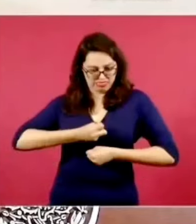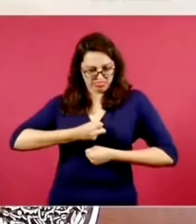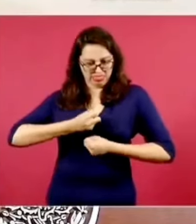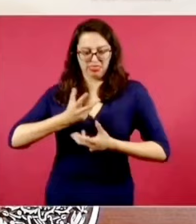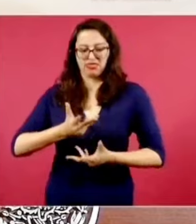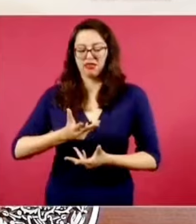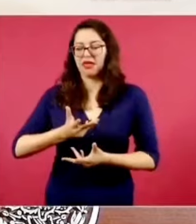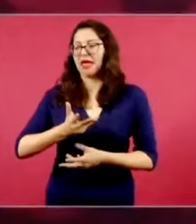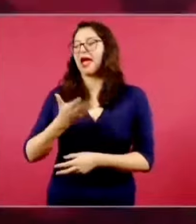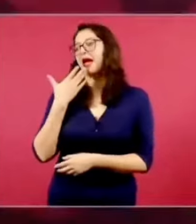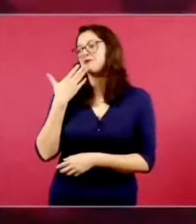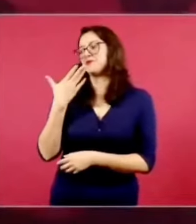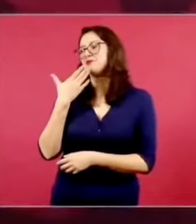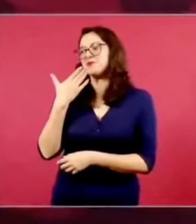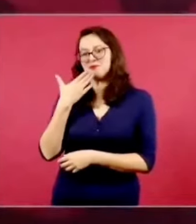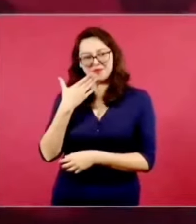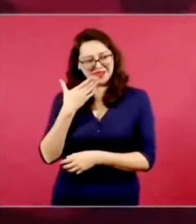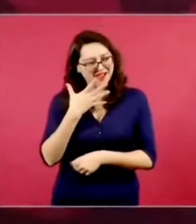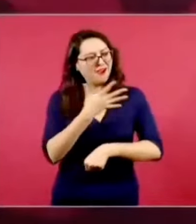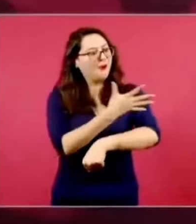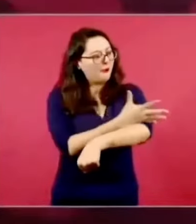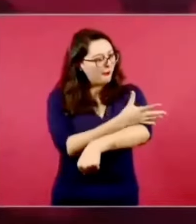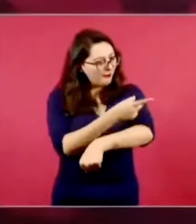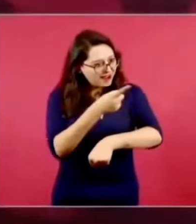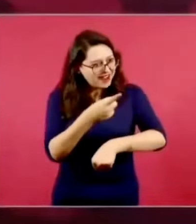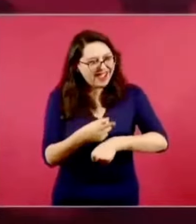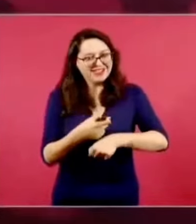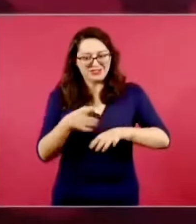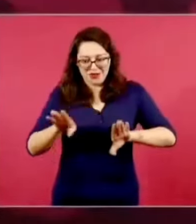bueno que se abra este